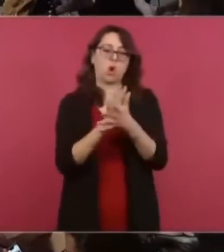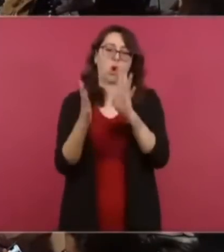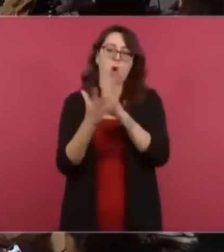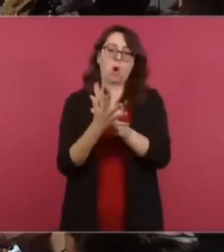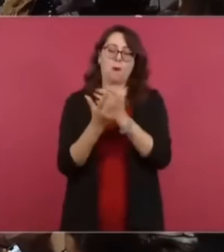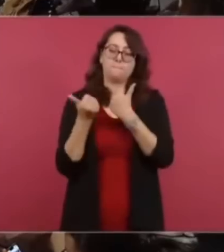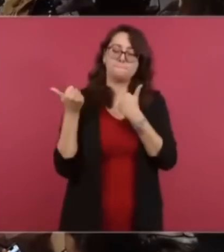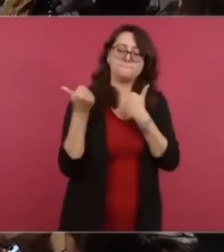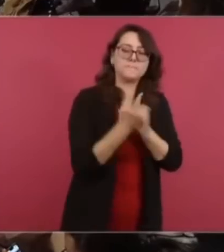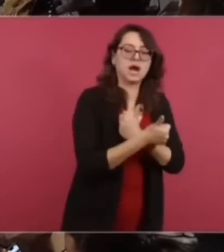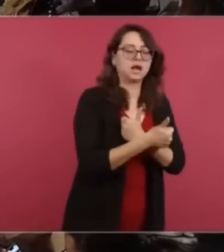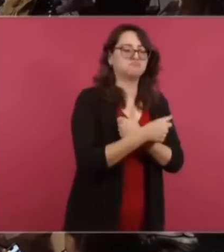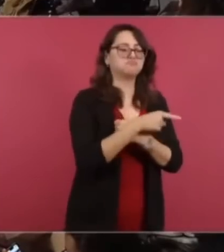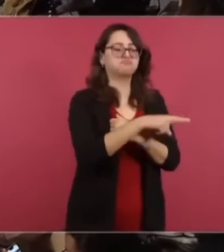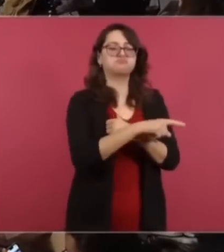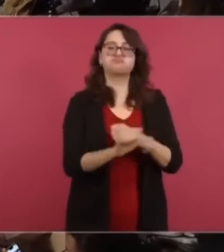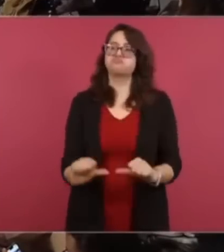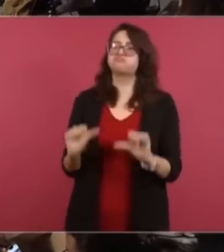evidente, ¿no?